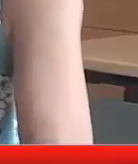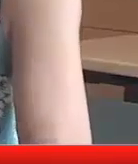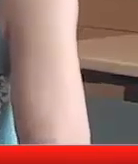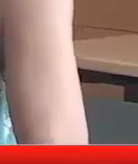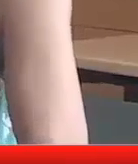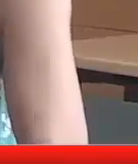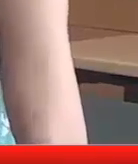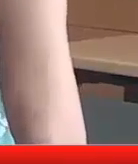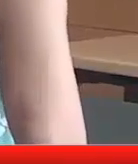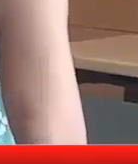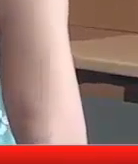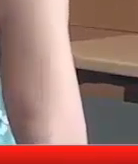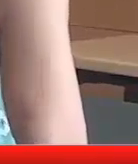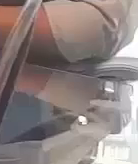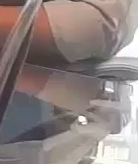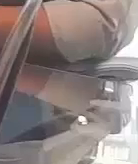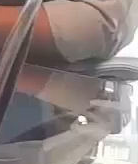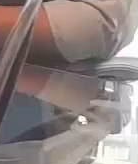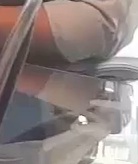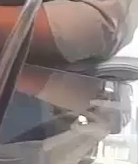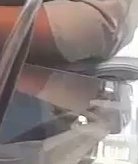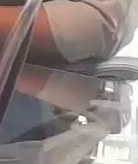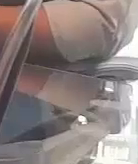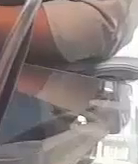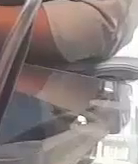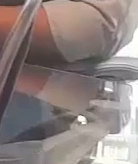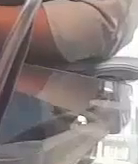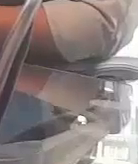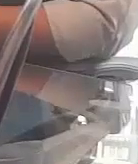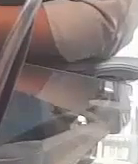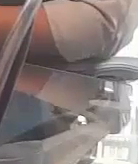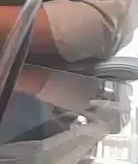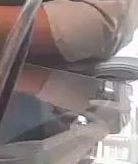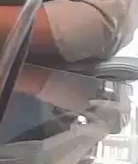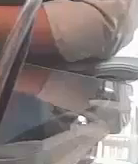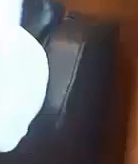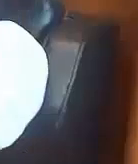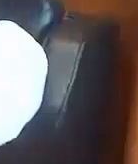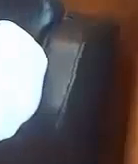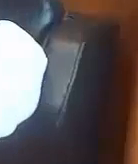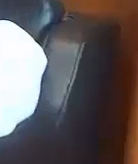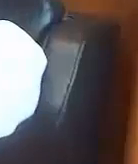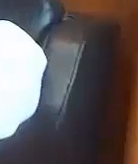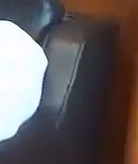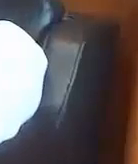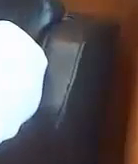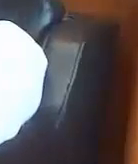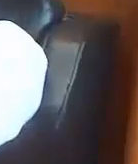encantadísimo. Esto es Después de la Noticia, el espacio de También Opinamos, donde entrevistamos a los